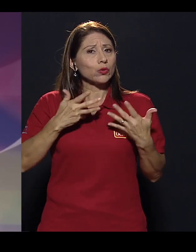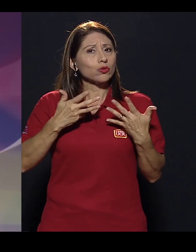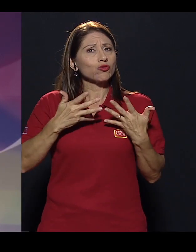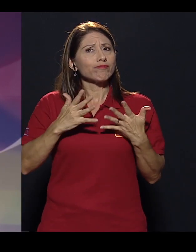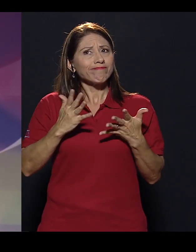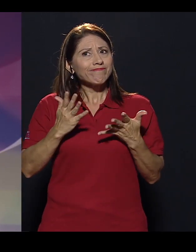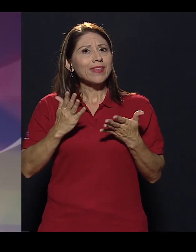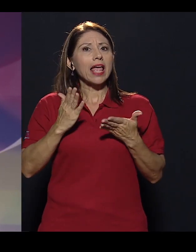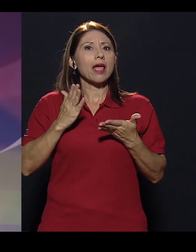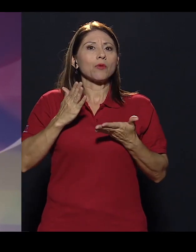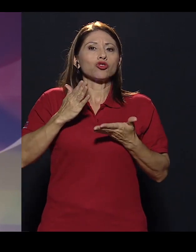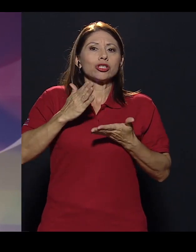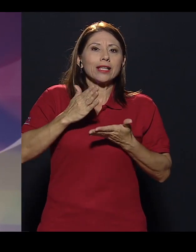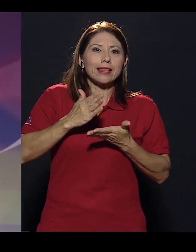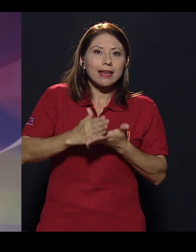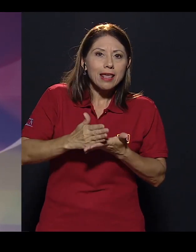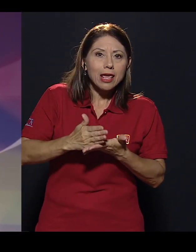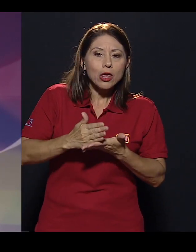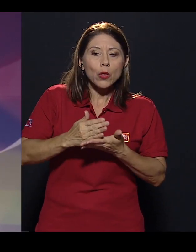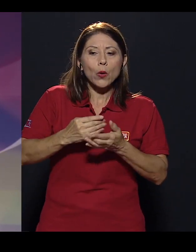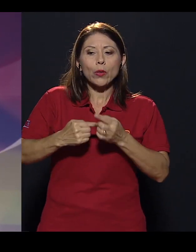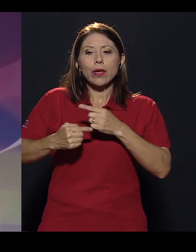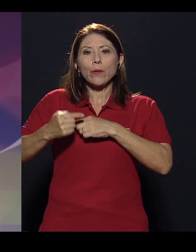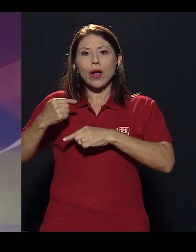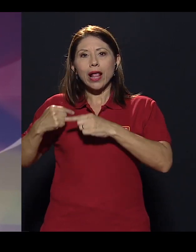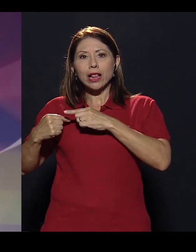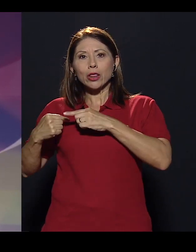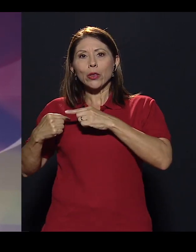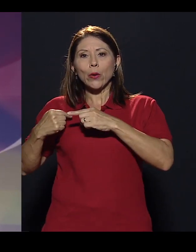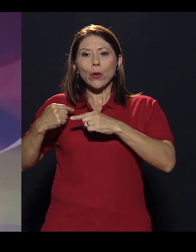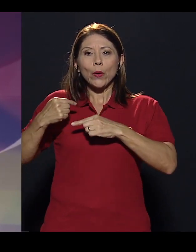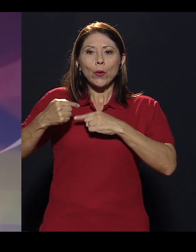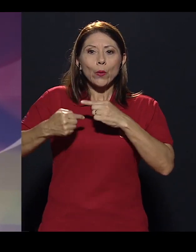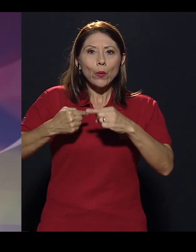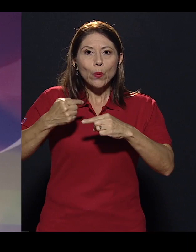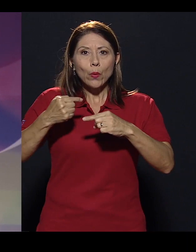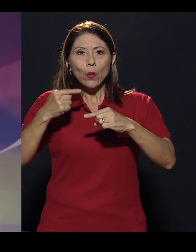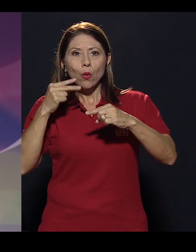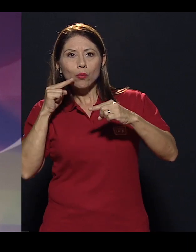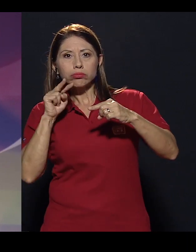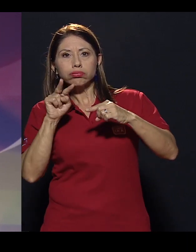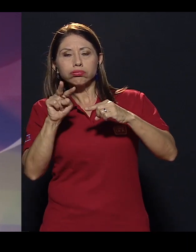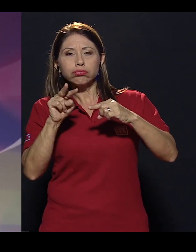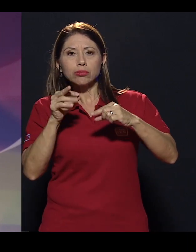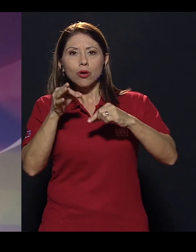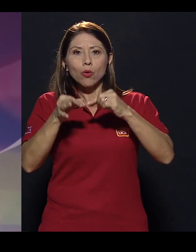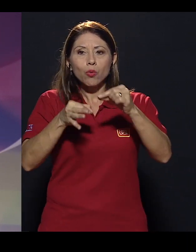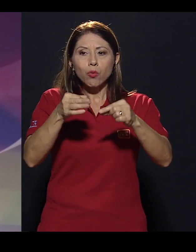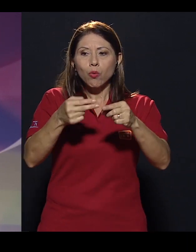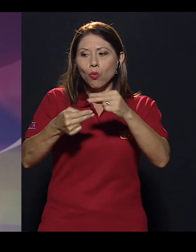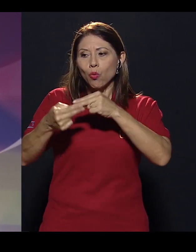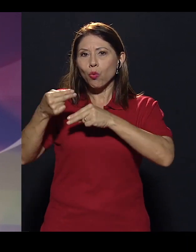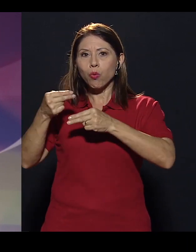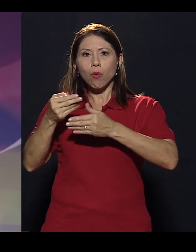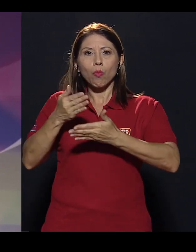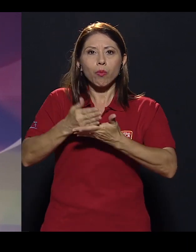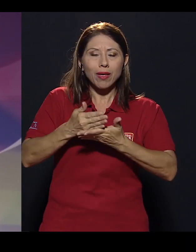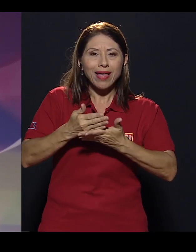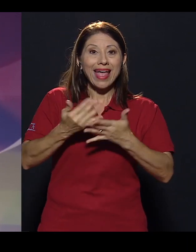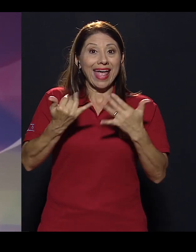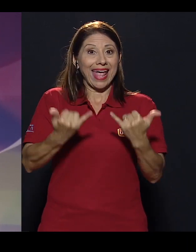nos hemos detenido, nos hemos devuelto, volvemos la mirada hacia adelante y yo creo que en este